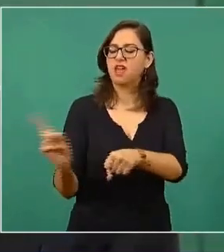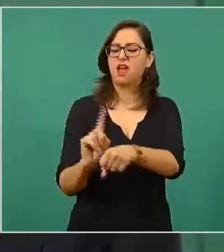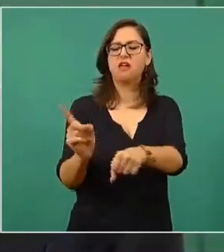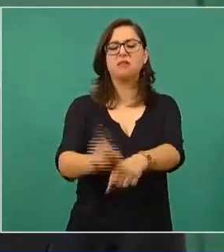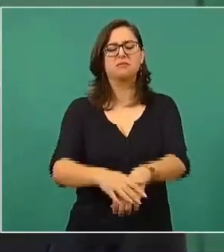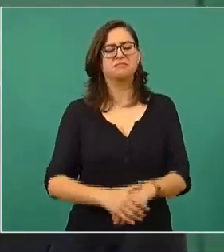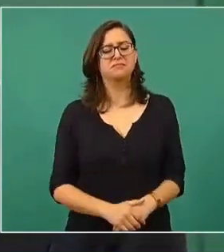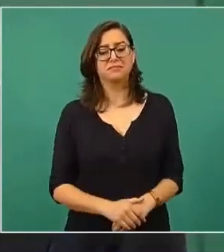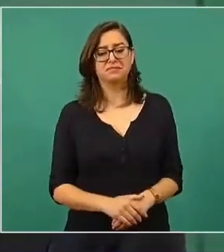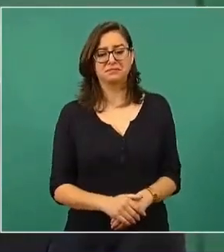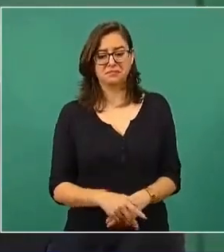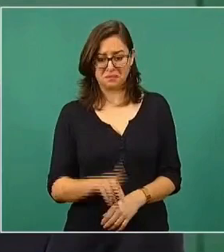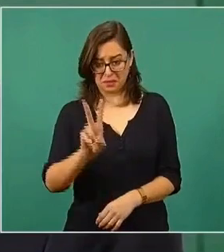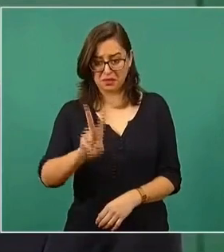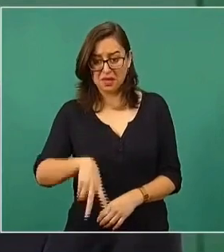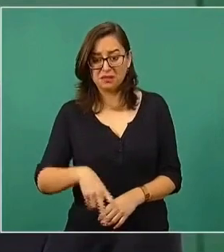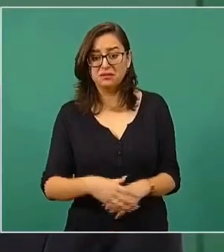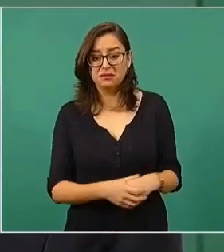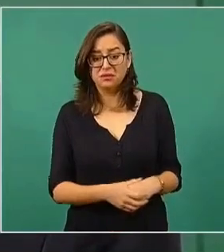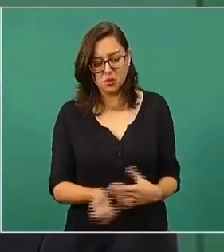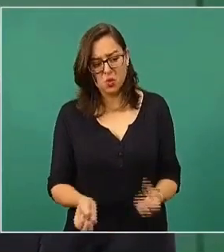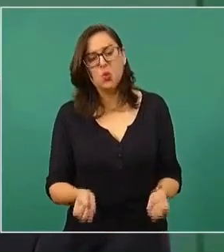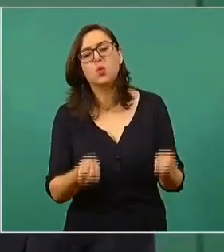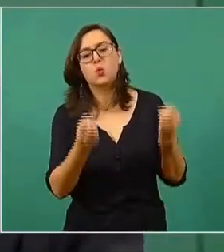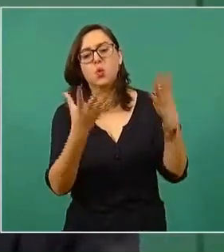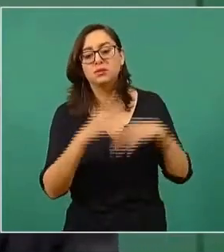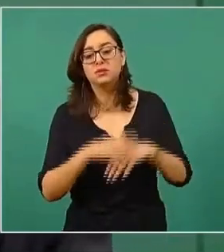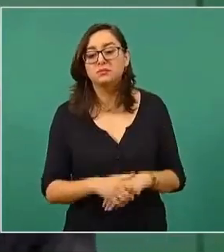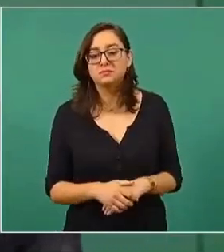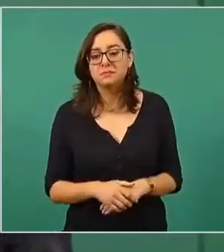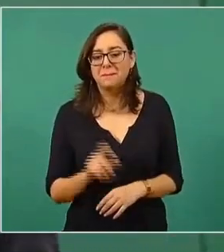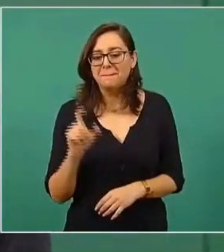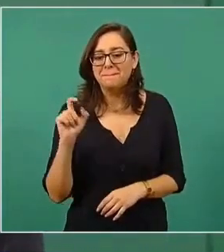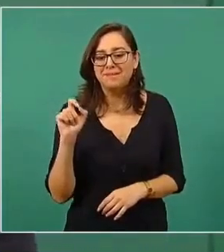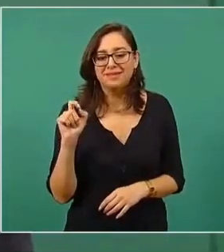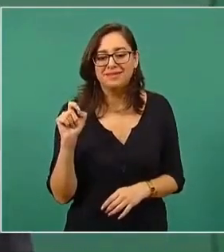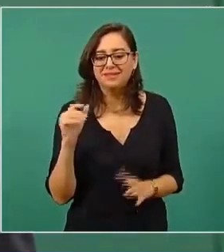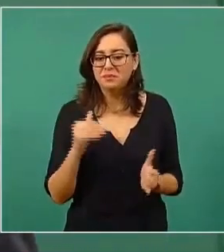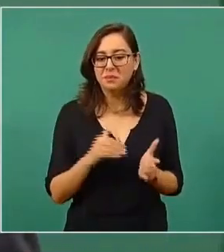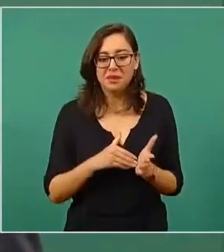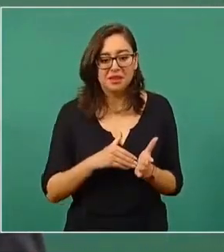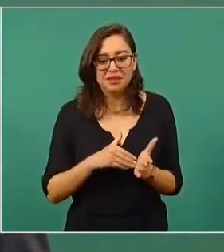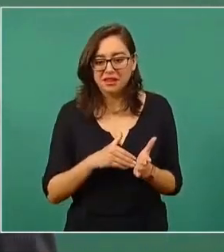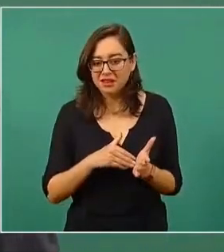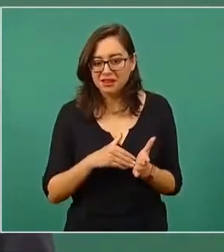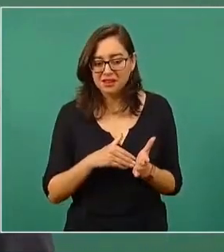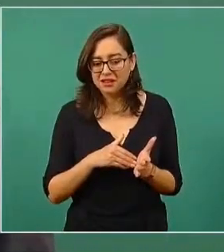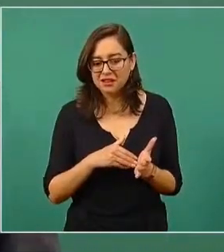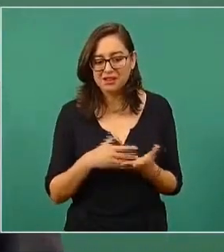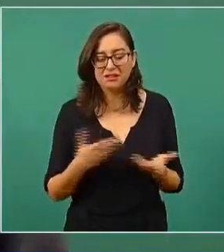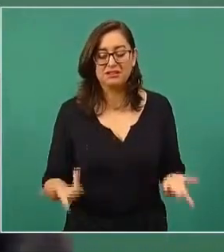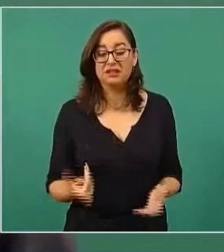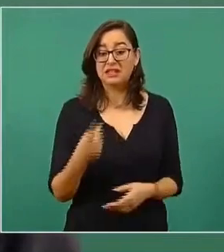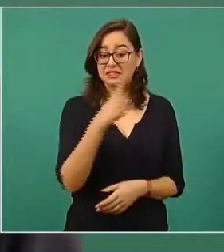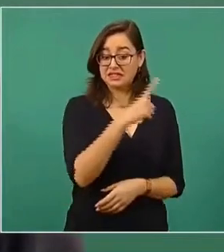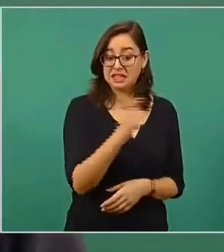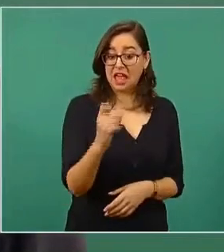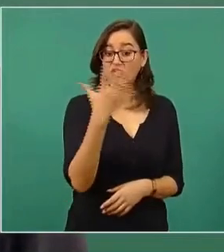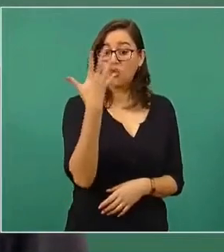20,000 barriles diarios. De los 110 contratos, solo 2